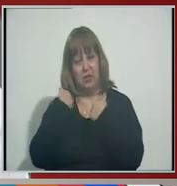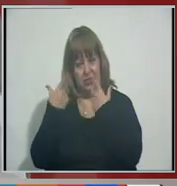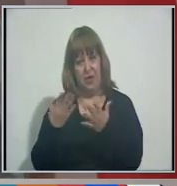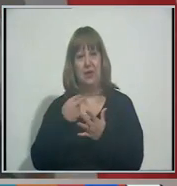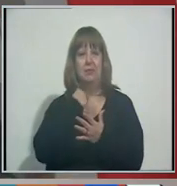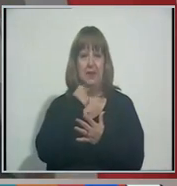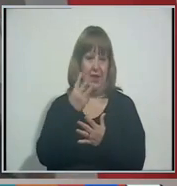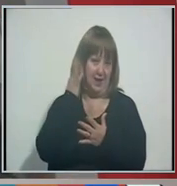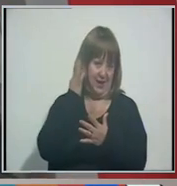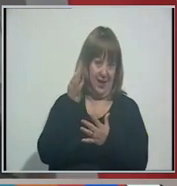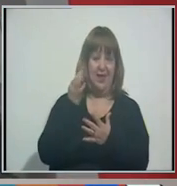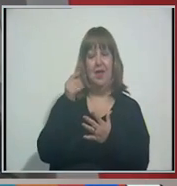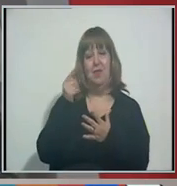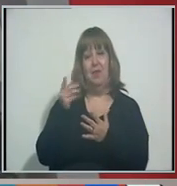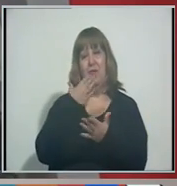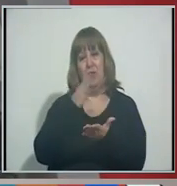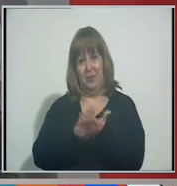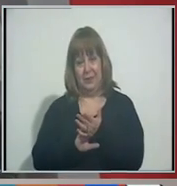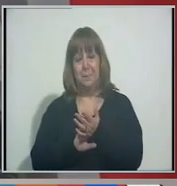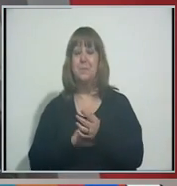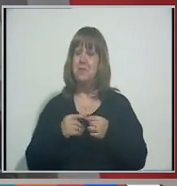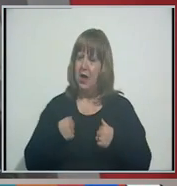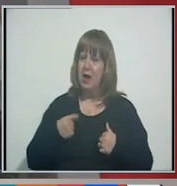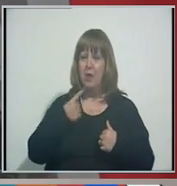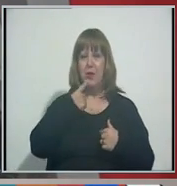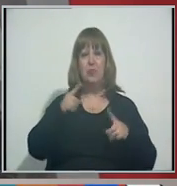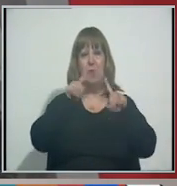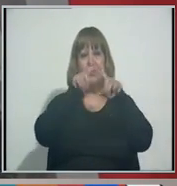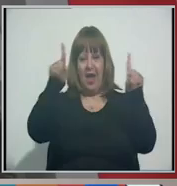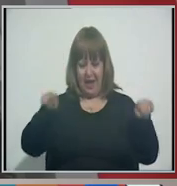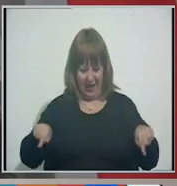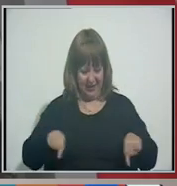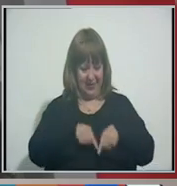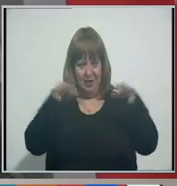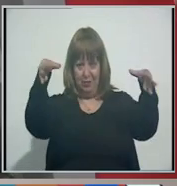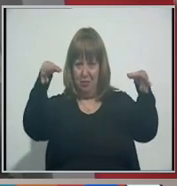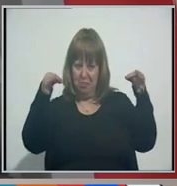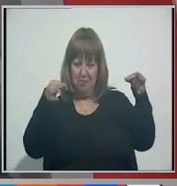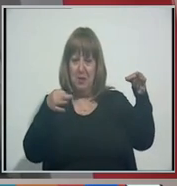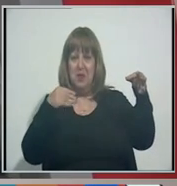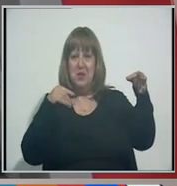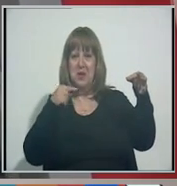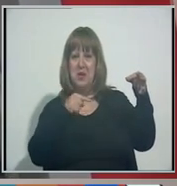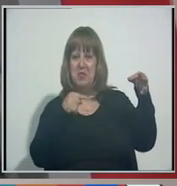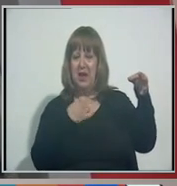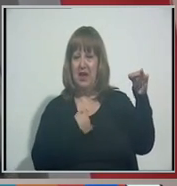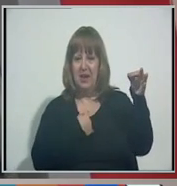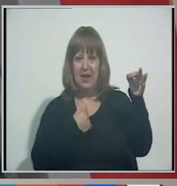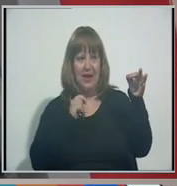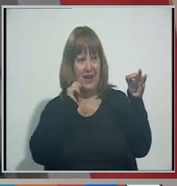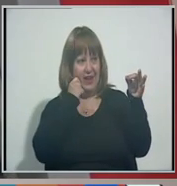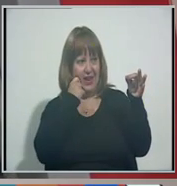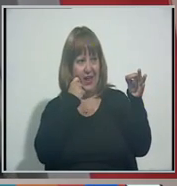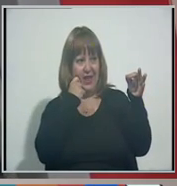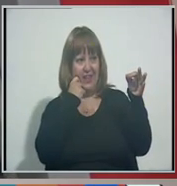verdad, como algo tan simple como es un cartel buena onda. La receta de la vida lleva muchas cosas, sobre todo huevos. Ese es uno. Si estás buscando